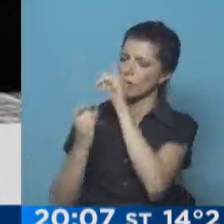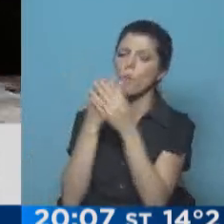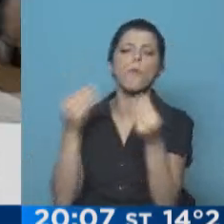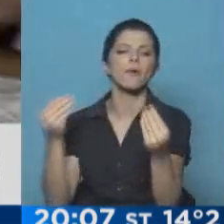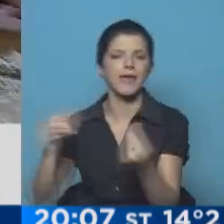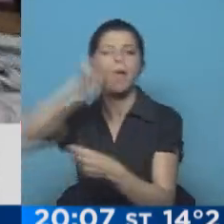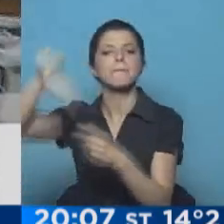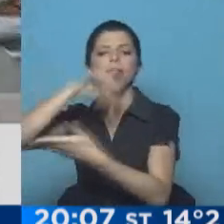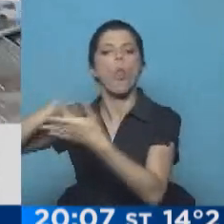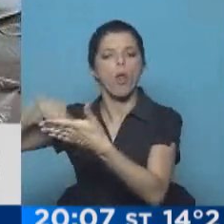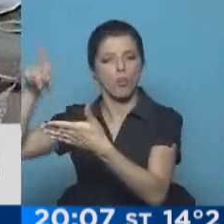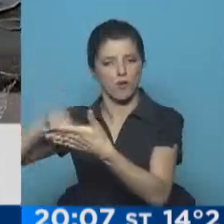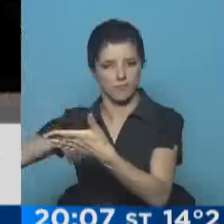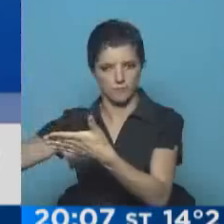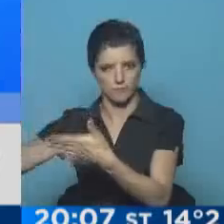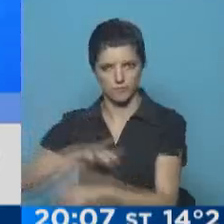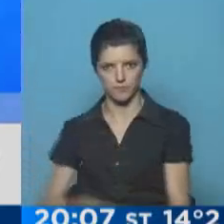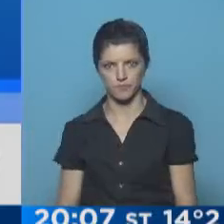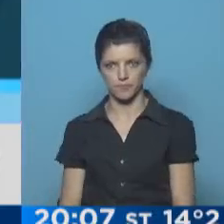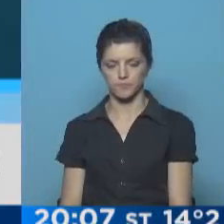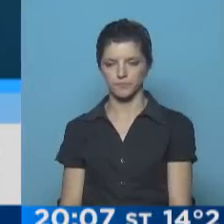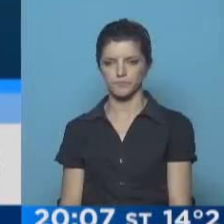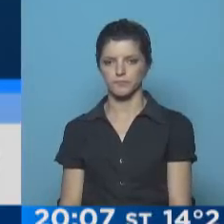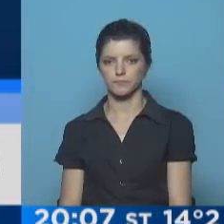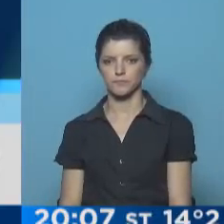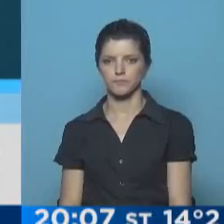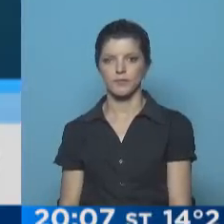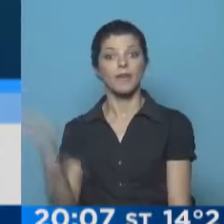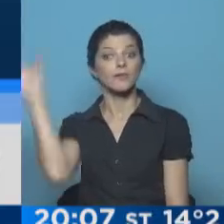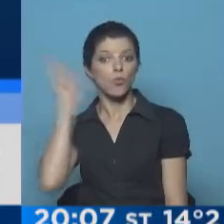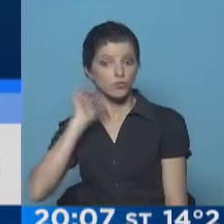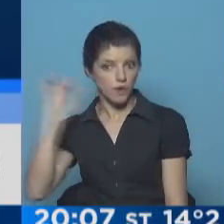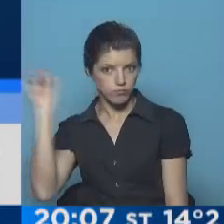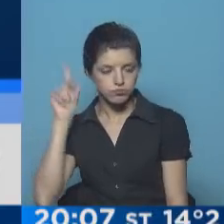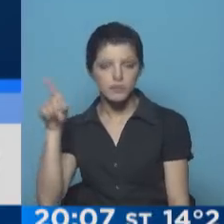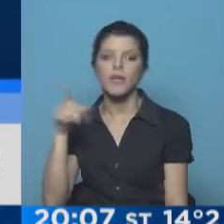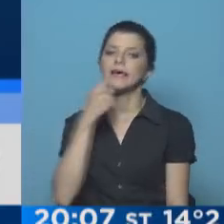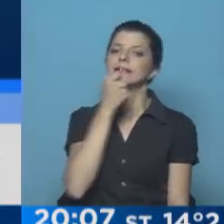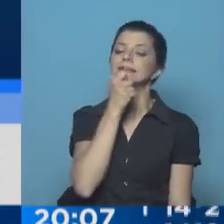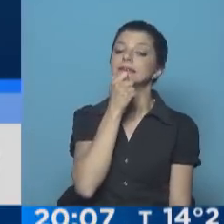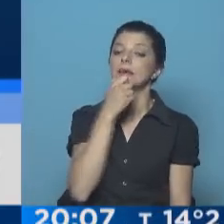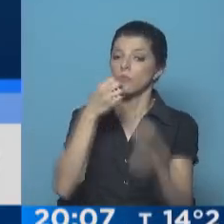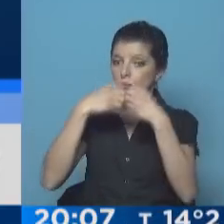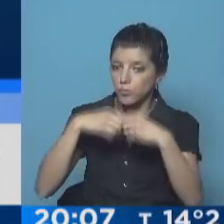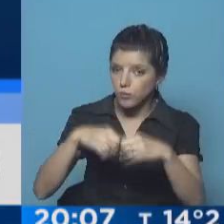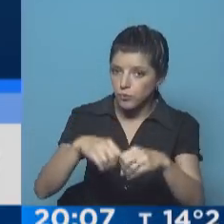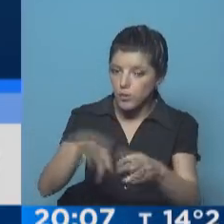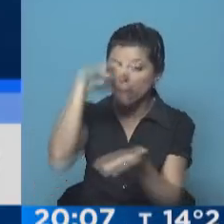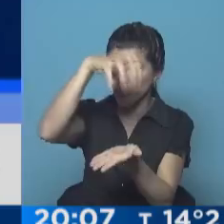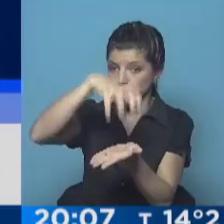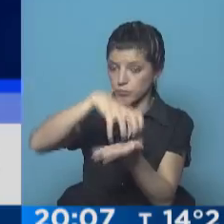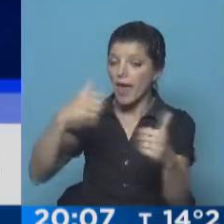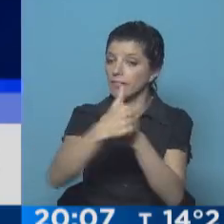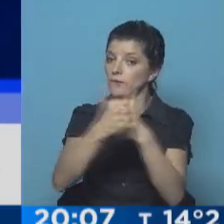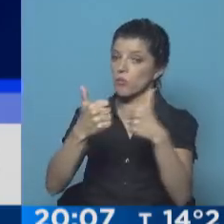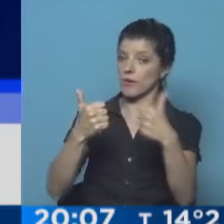fueron sus principales argumentos. Si ya está viciado el procedimiento y de la entidad que el tribunal ha visto